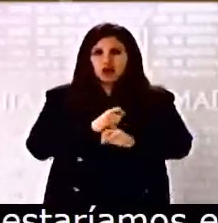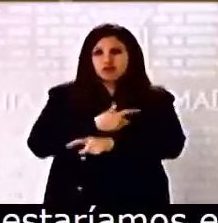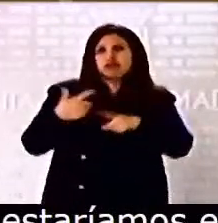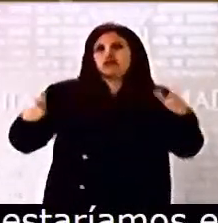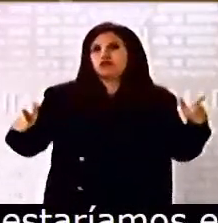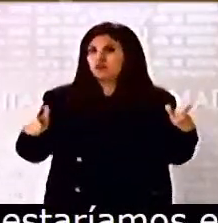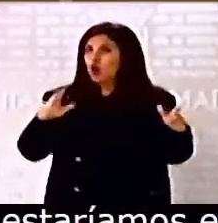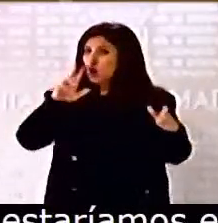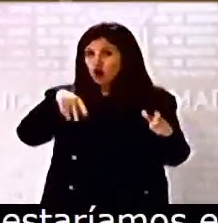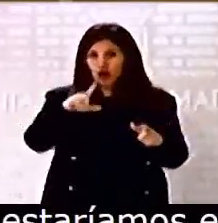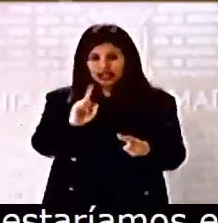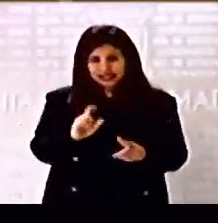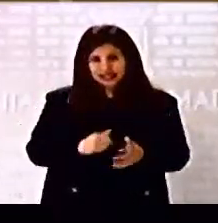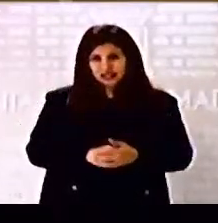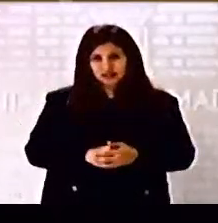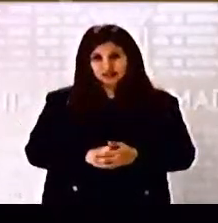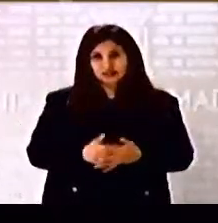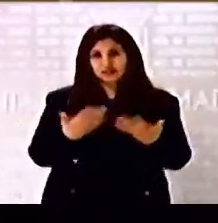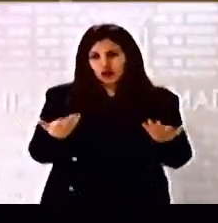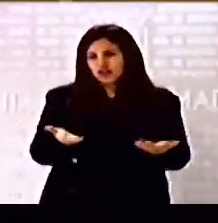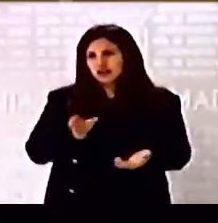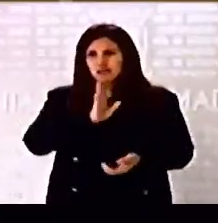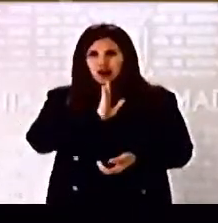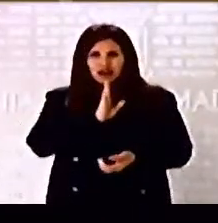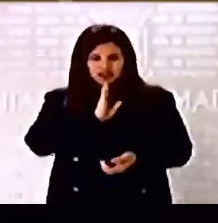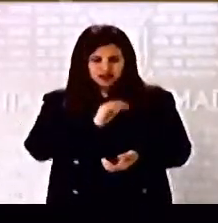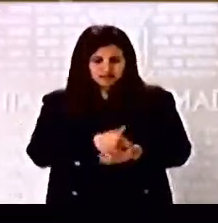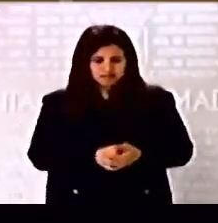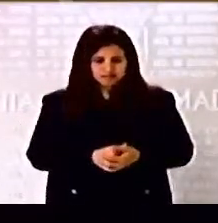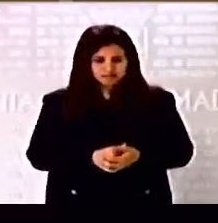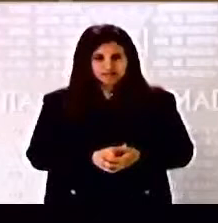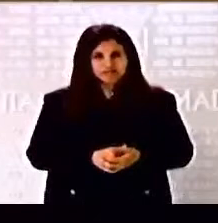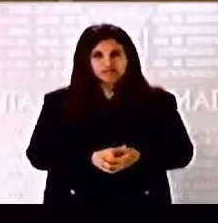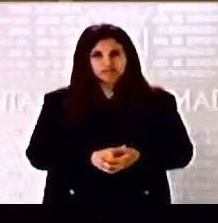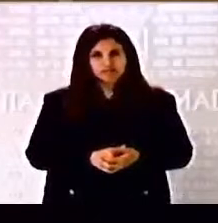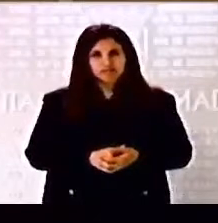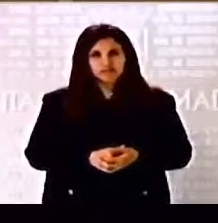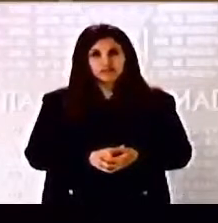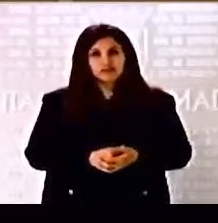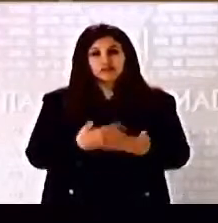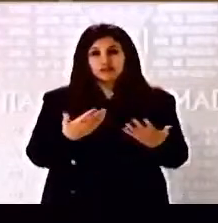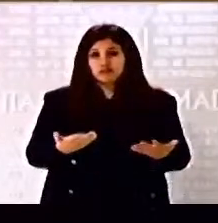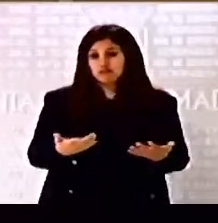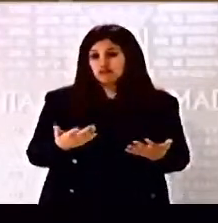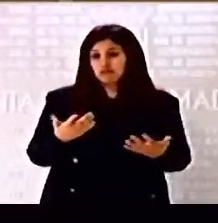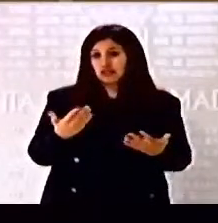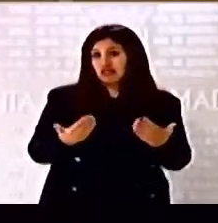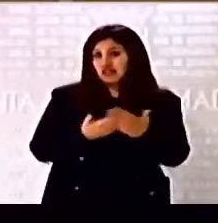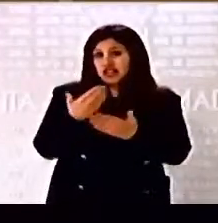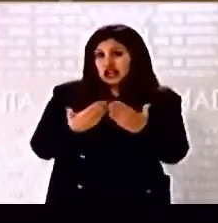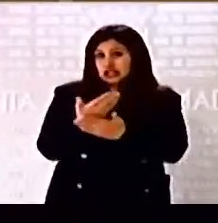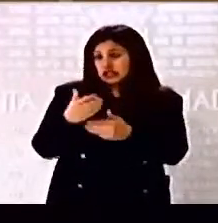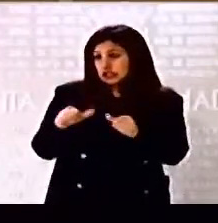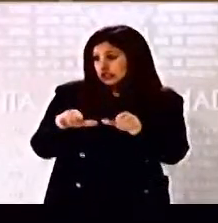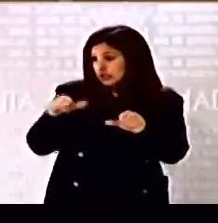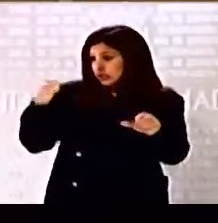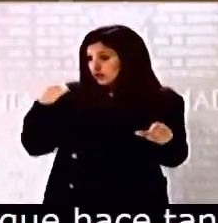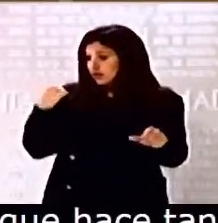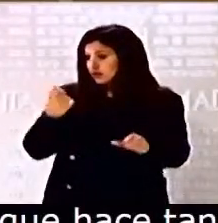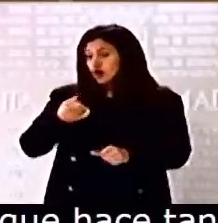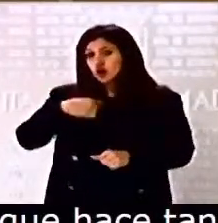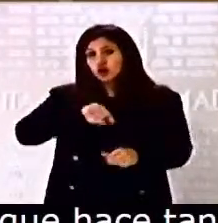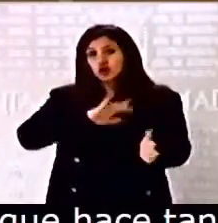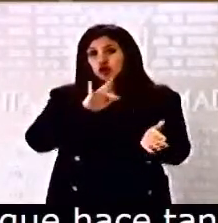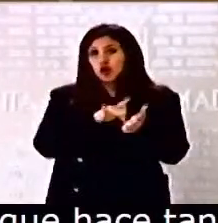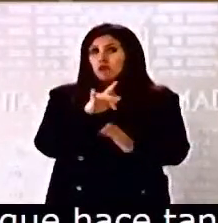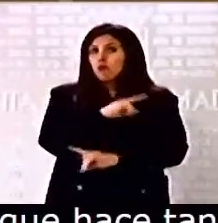¿Qué es lo que ocurre? Que todo esto está artefactado porque hace tan solo unos días estábamos de fin de semana